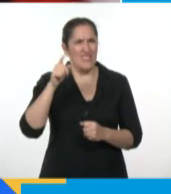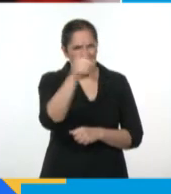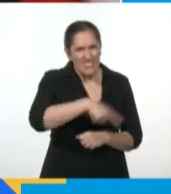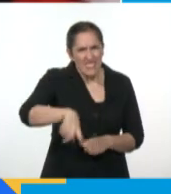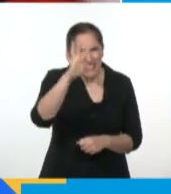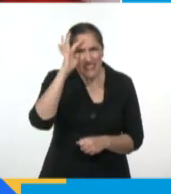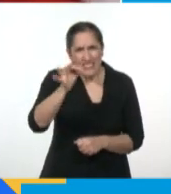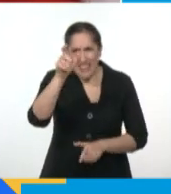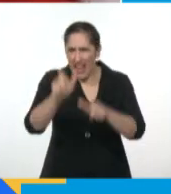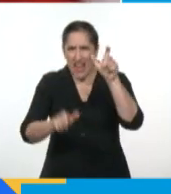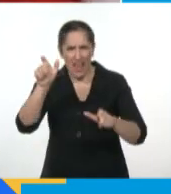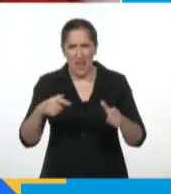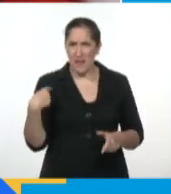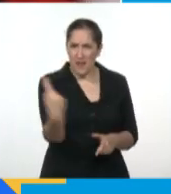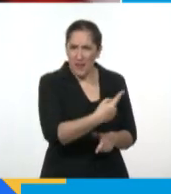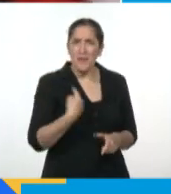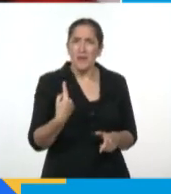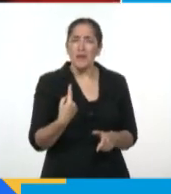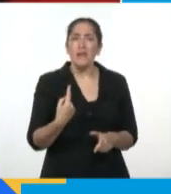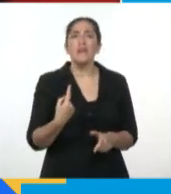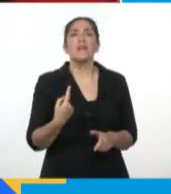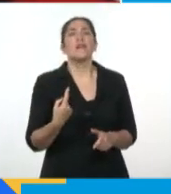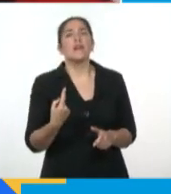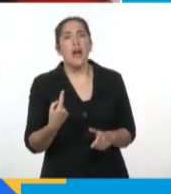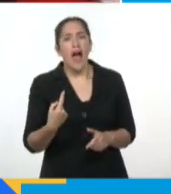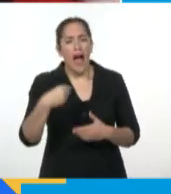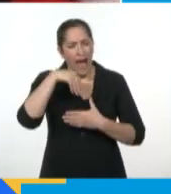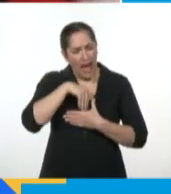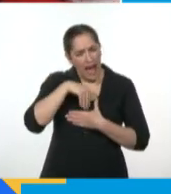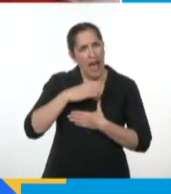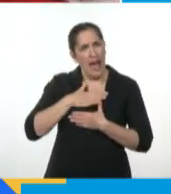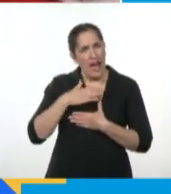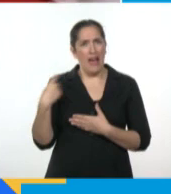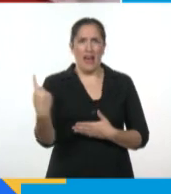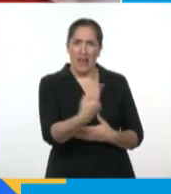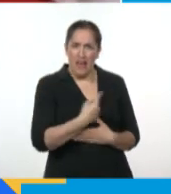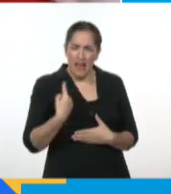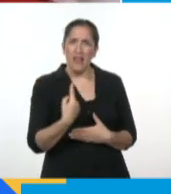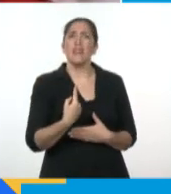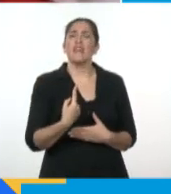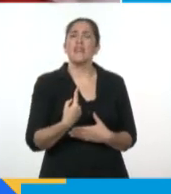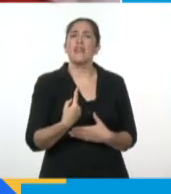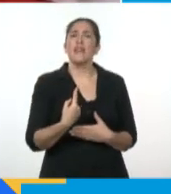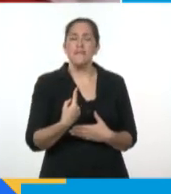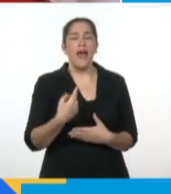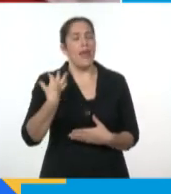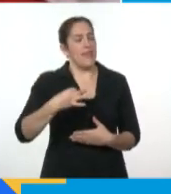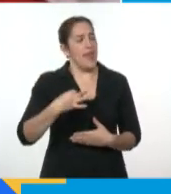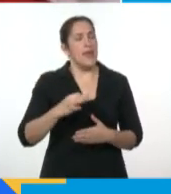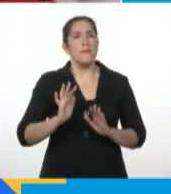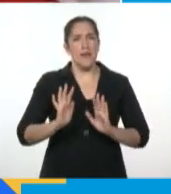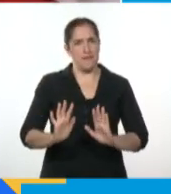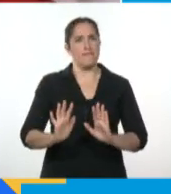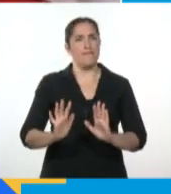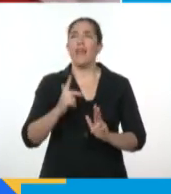sabemos que existen en nosotros, hay que determinarse